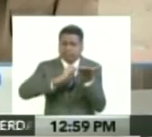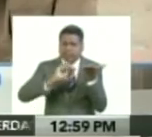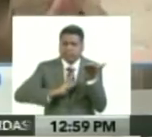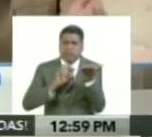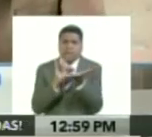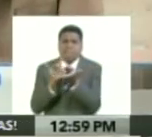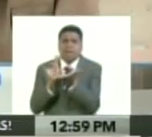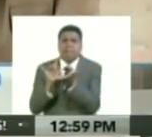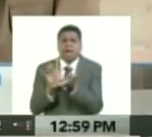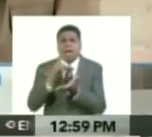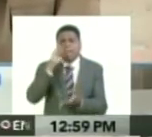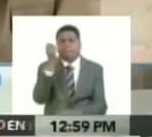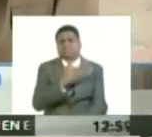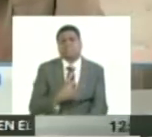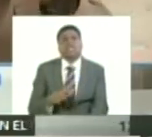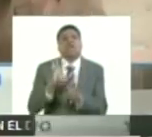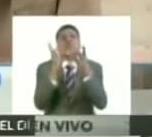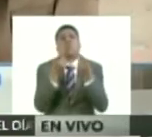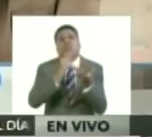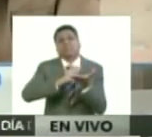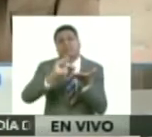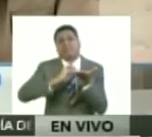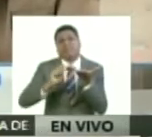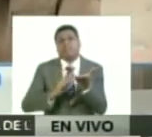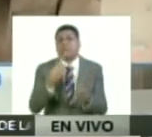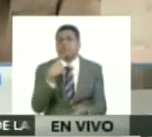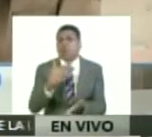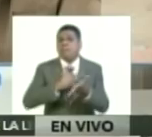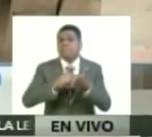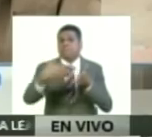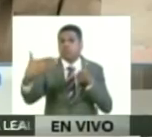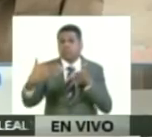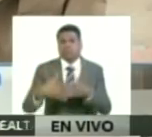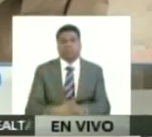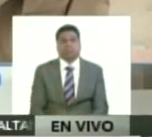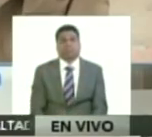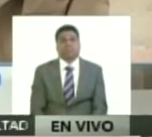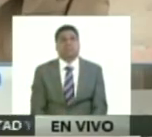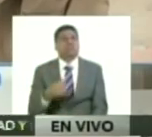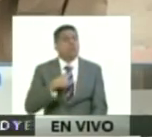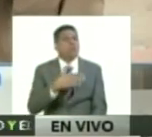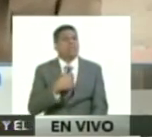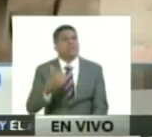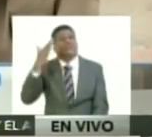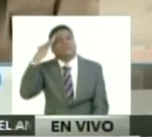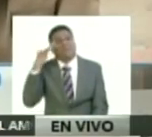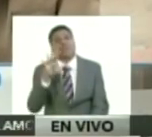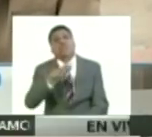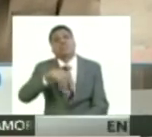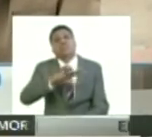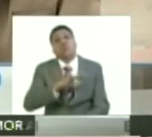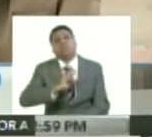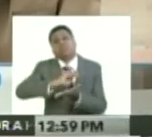presidente Maduro? ¿Cuántas firmas? Dijo que eran millones. Yo quiero saber dónde